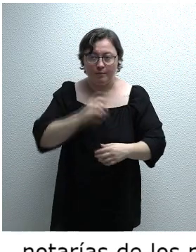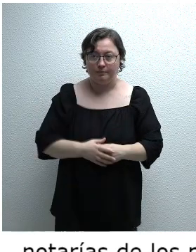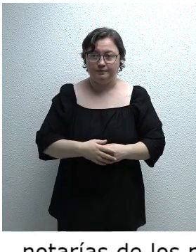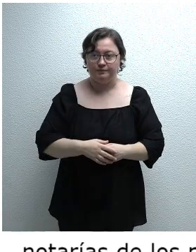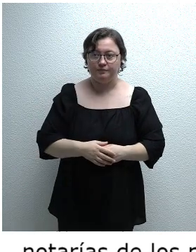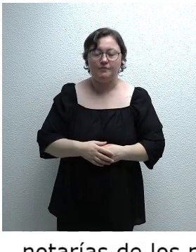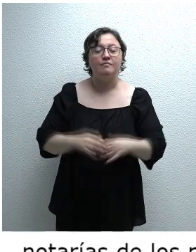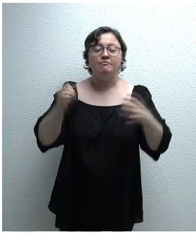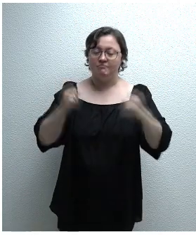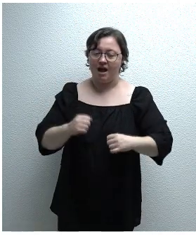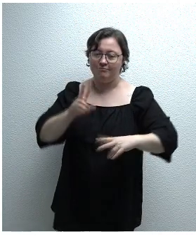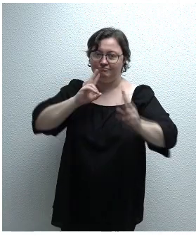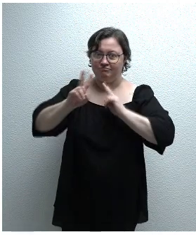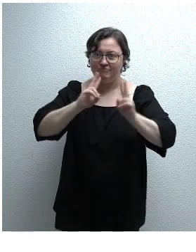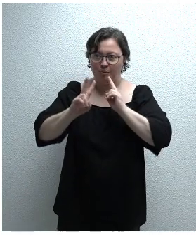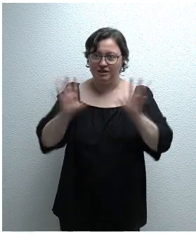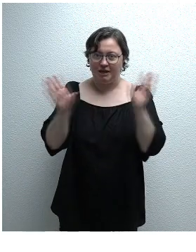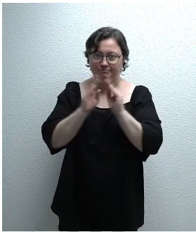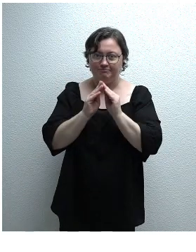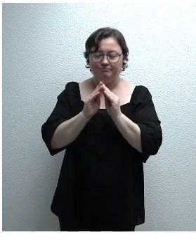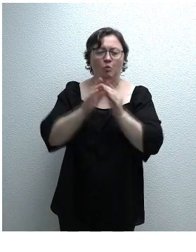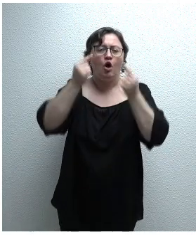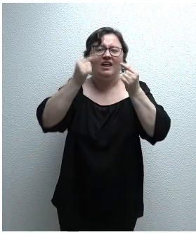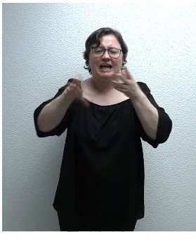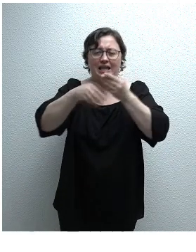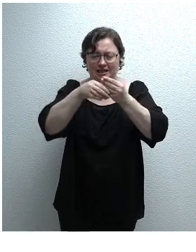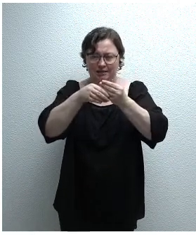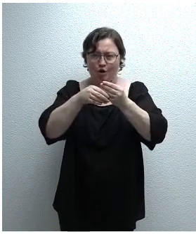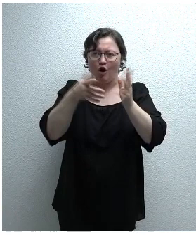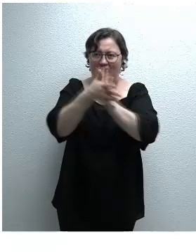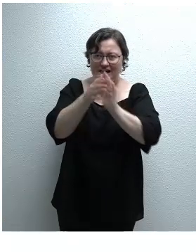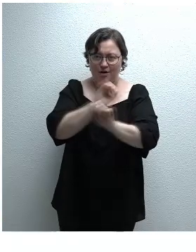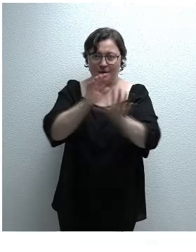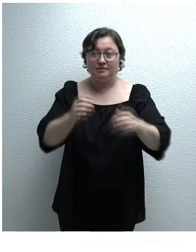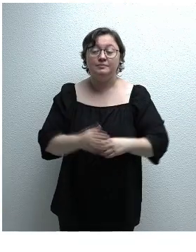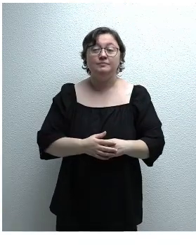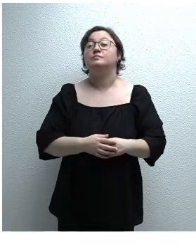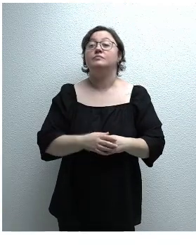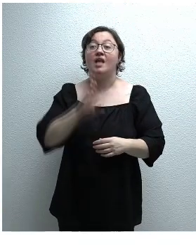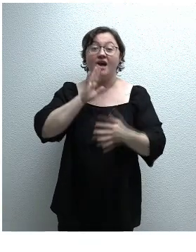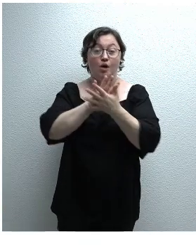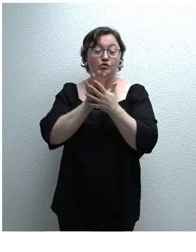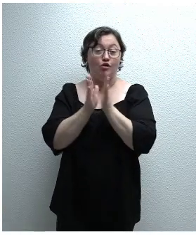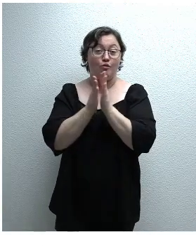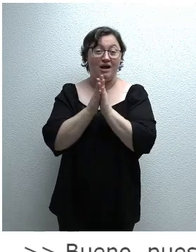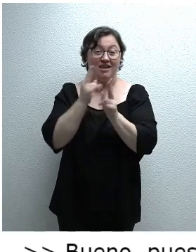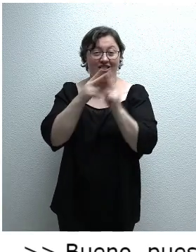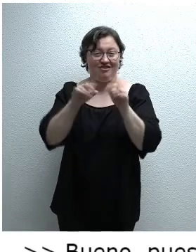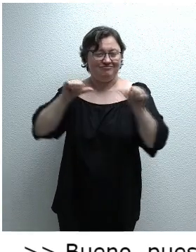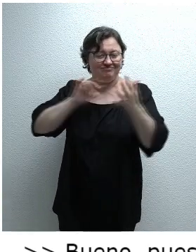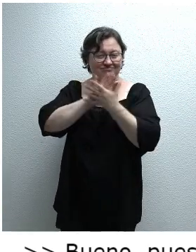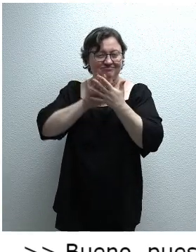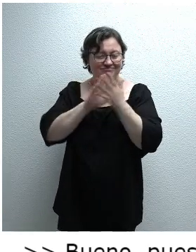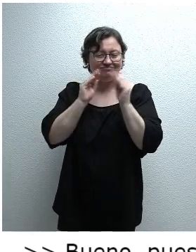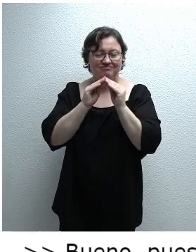de comentarte haciendo una pequeña matización previa, digamos, al hilo también de lo que contaban algunos de